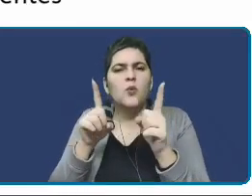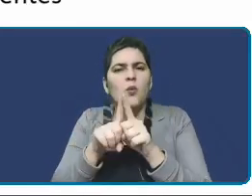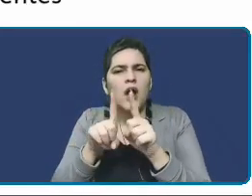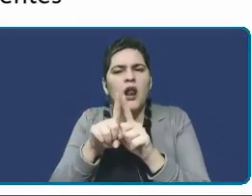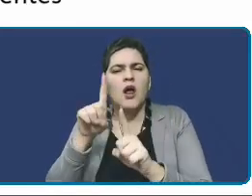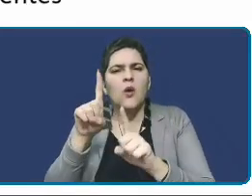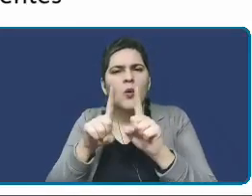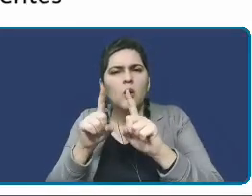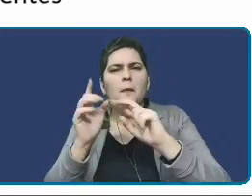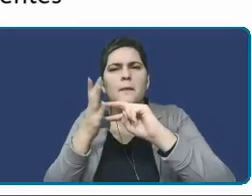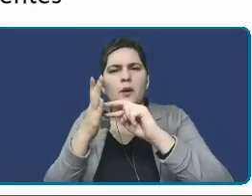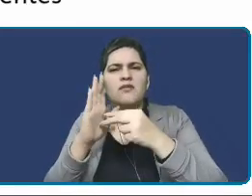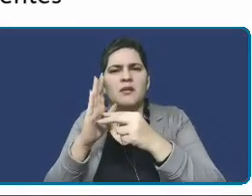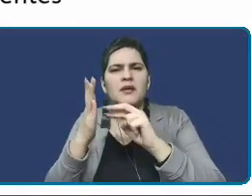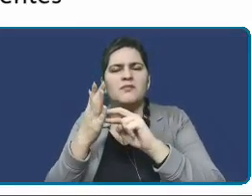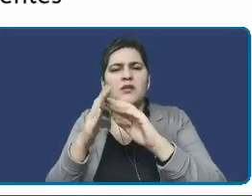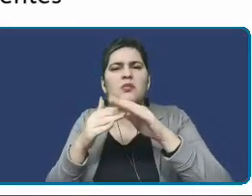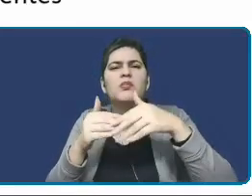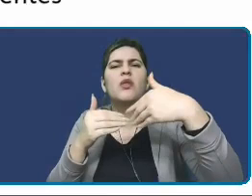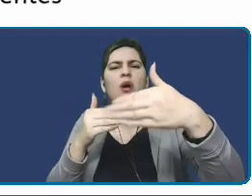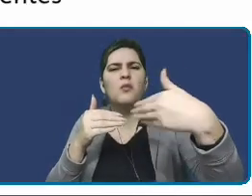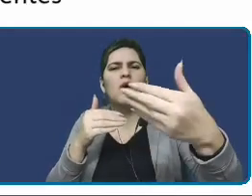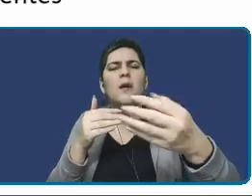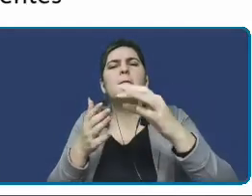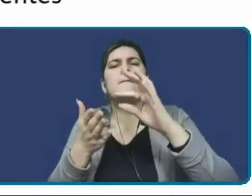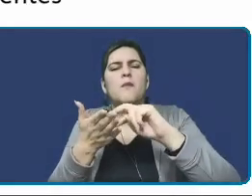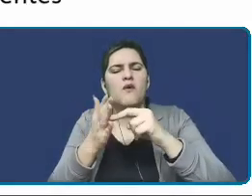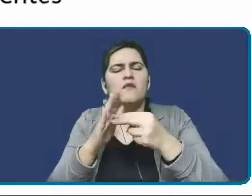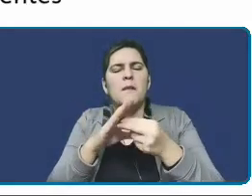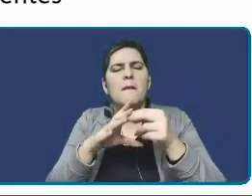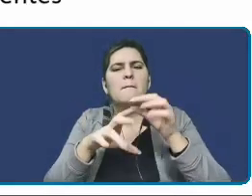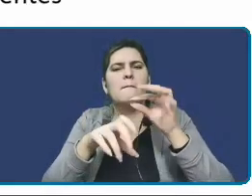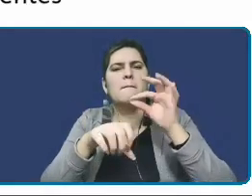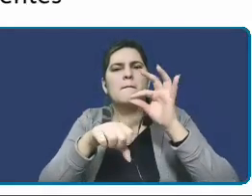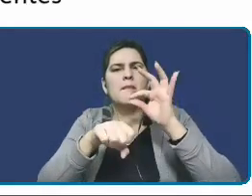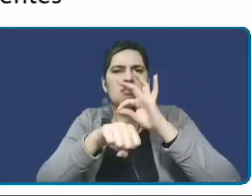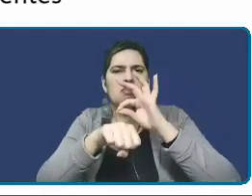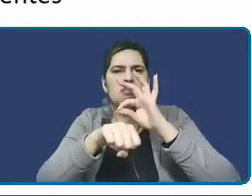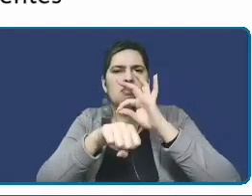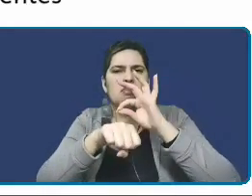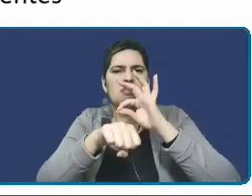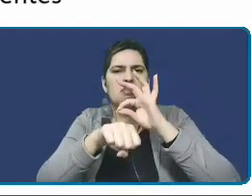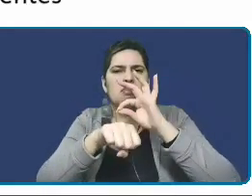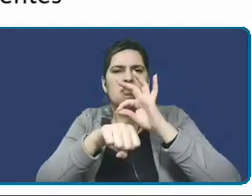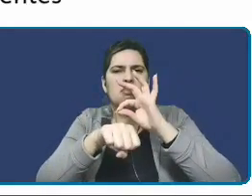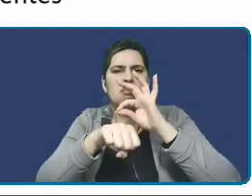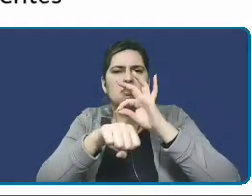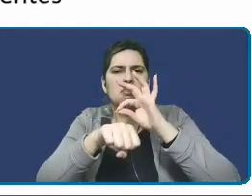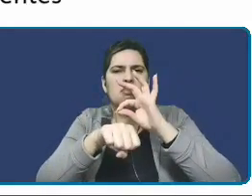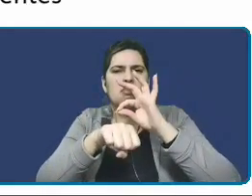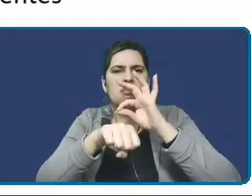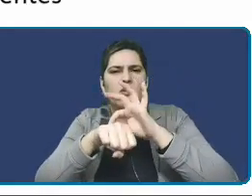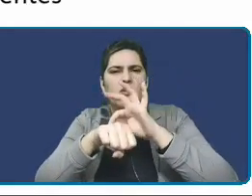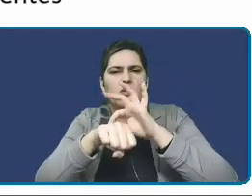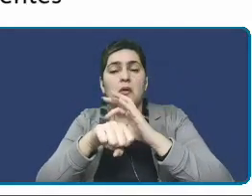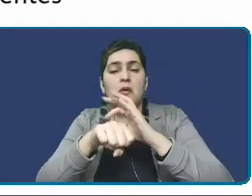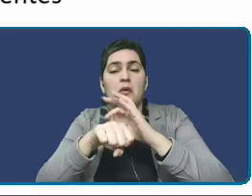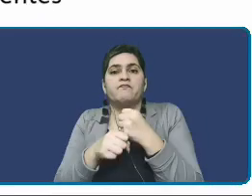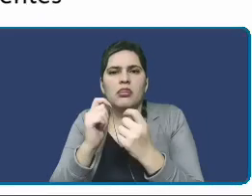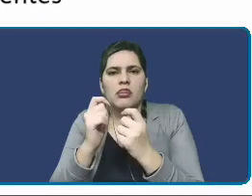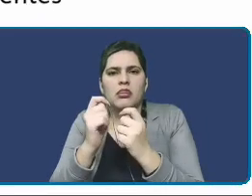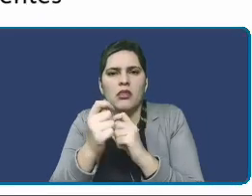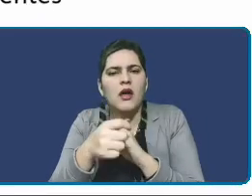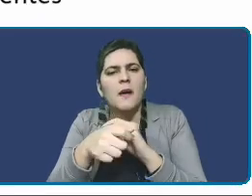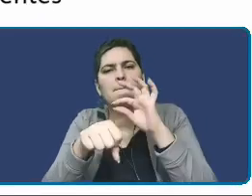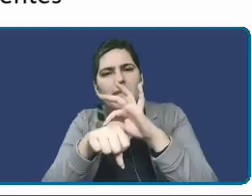ya médicos. Era algo que era funcional y pasa entonces a tener alteraciones médicas en la motilidad y